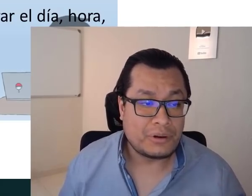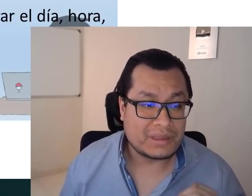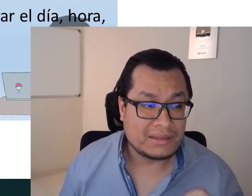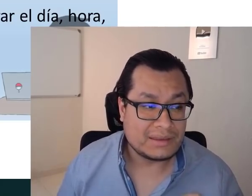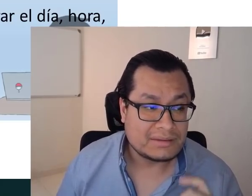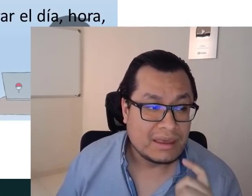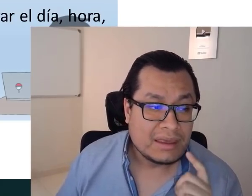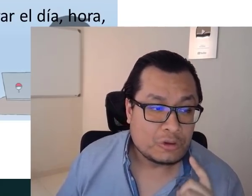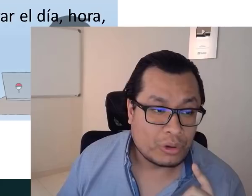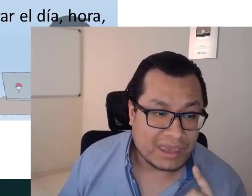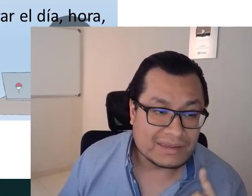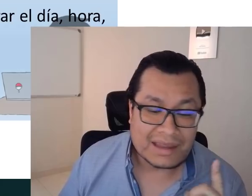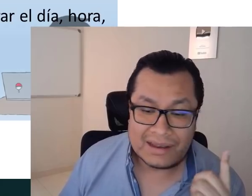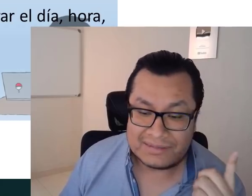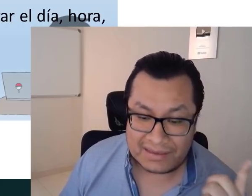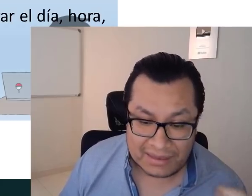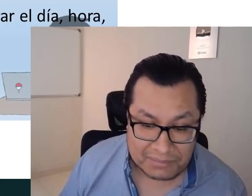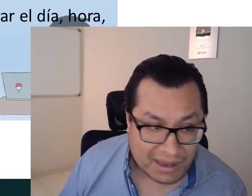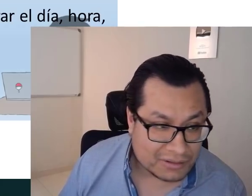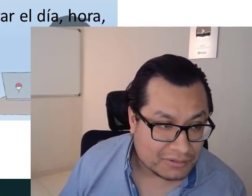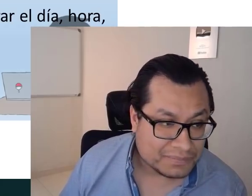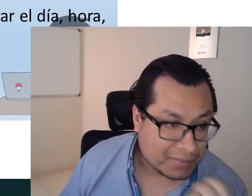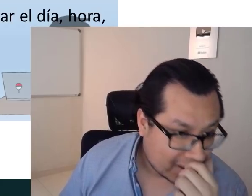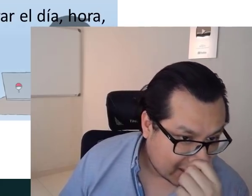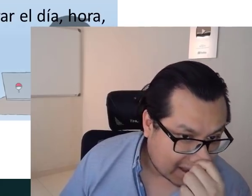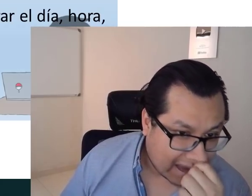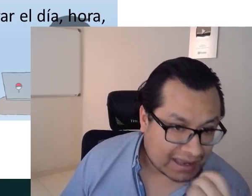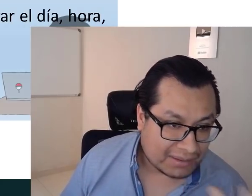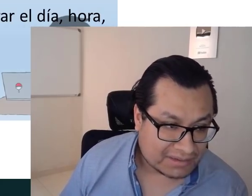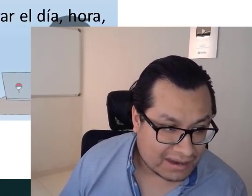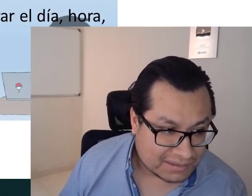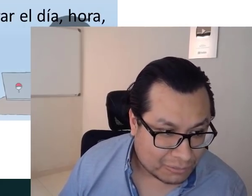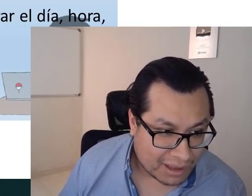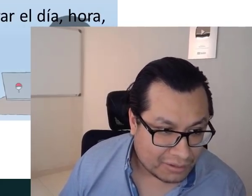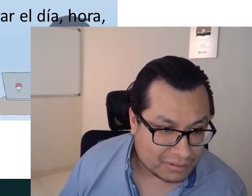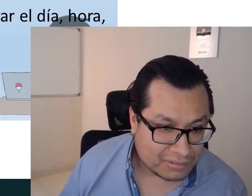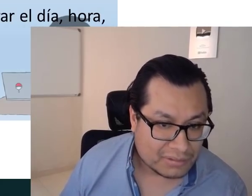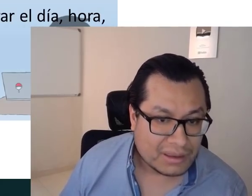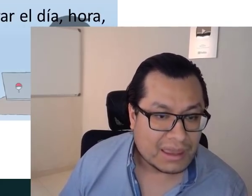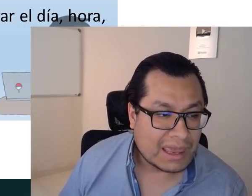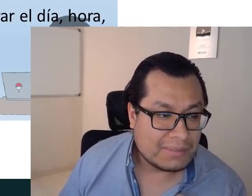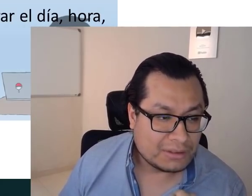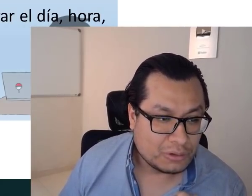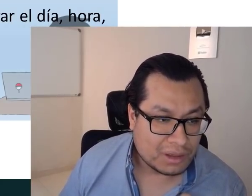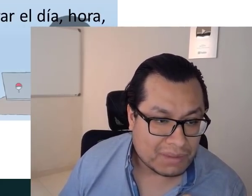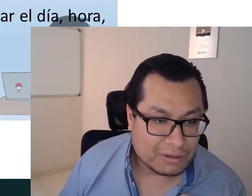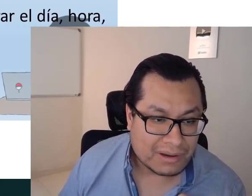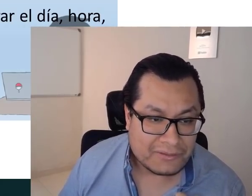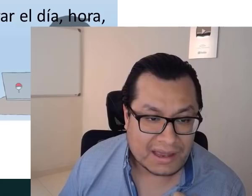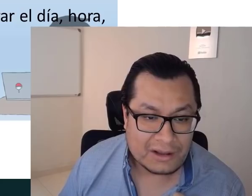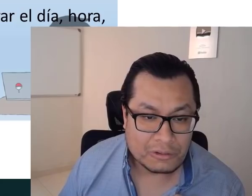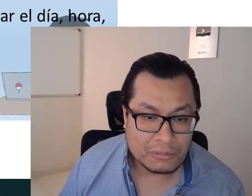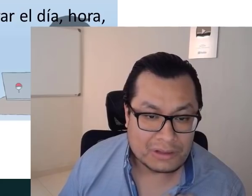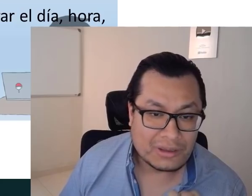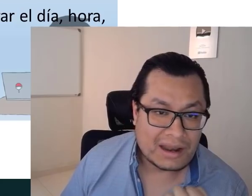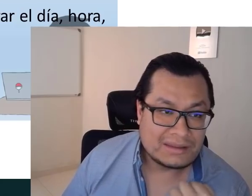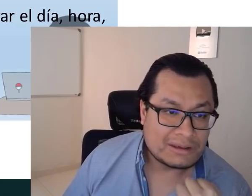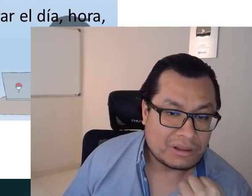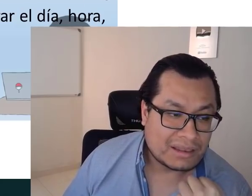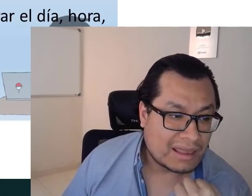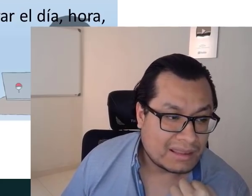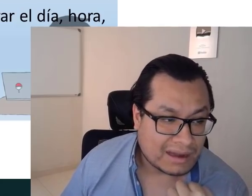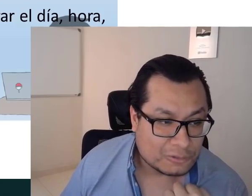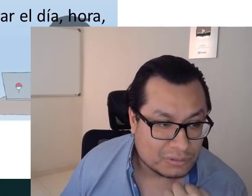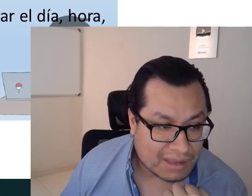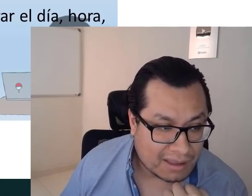fechas antes tu guía sale el 7 de mayo hay que revisar el simulador el 21 de mayo verificar el documento de la